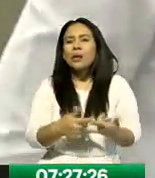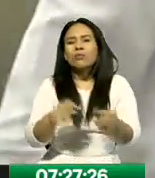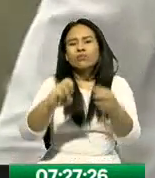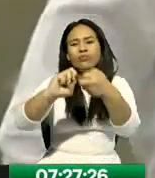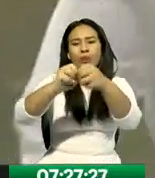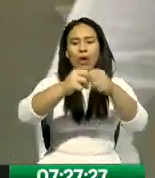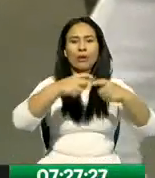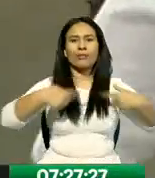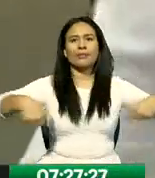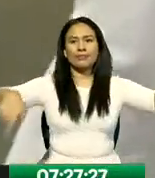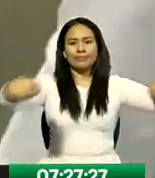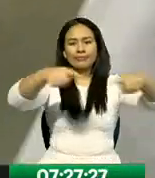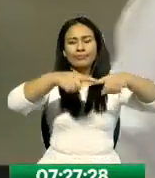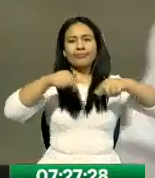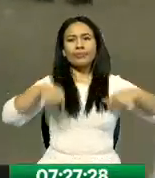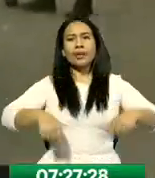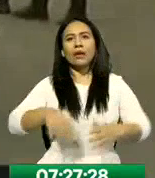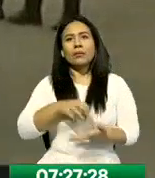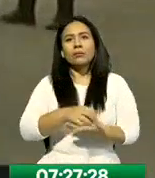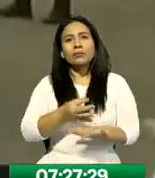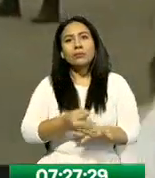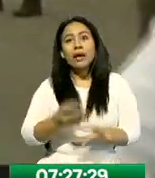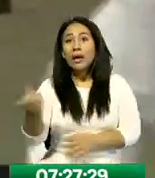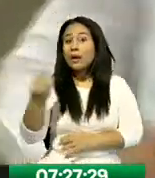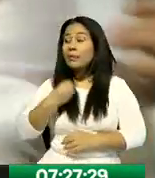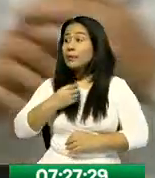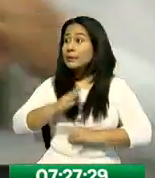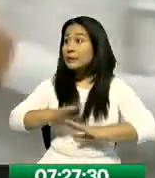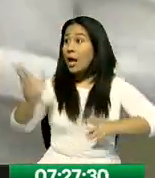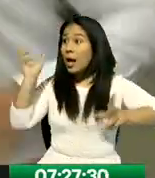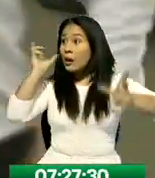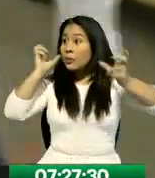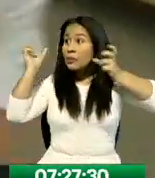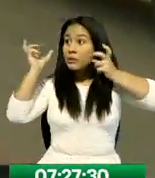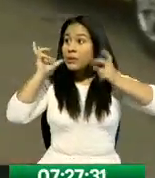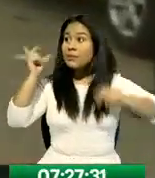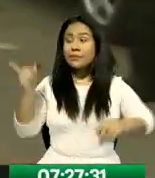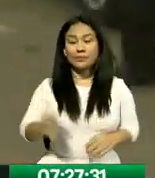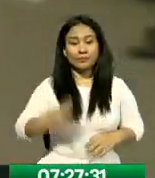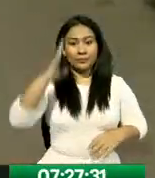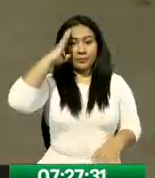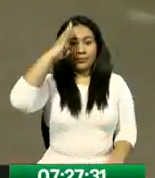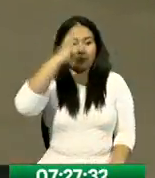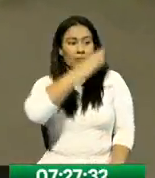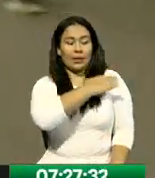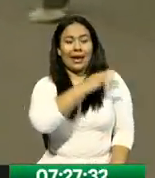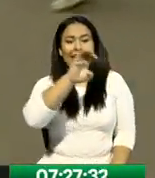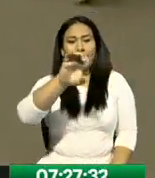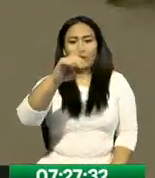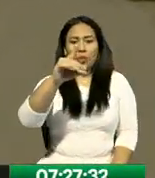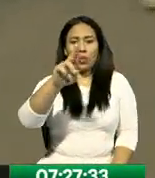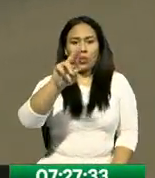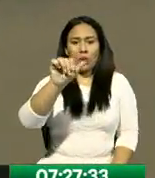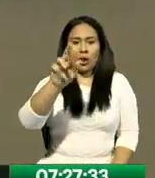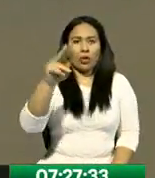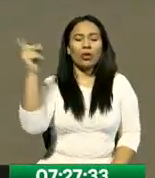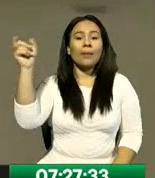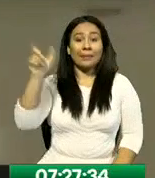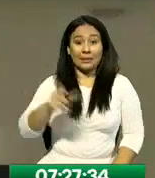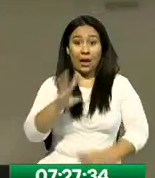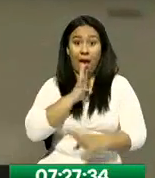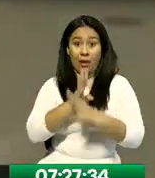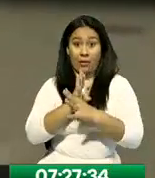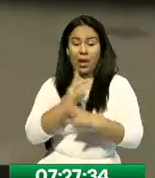inconveniente en el distrito. Listo, oficial. Muchísimas gracias. Ya escuchamos al teniente Eduardo Oviedo, jefe de control general